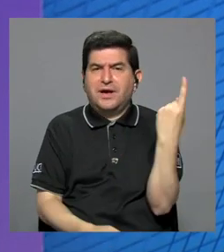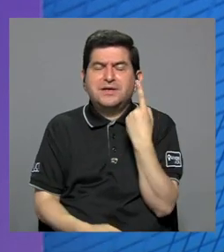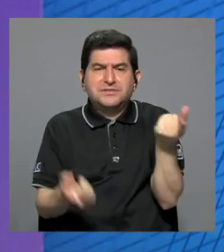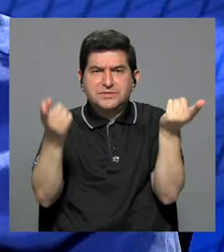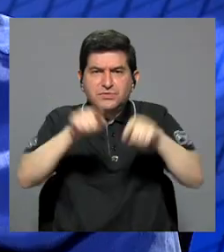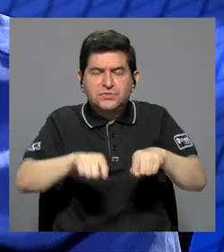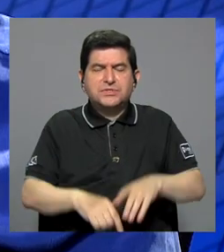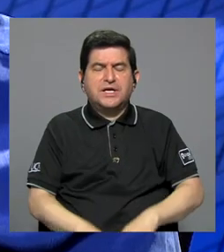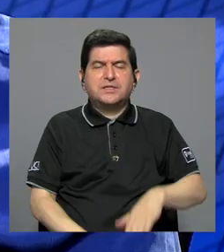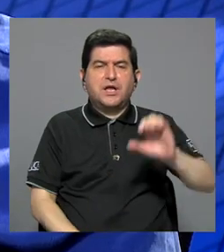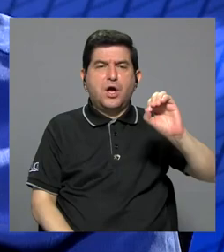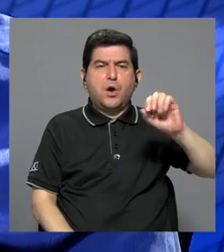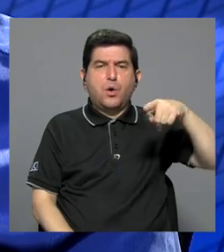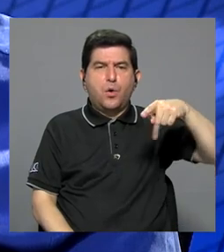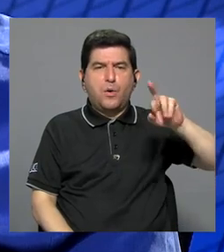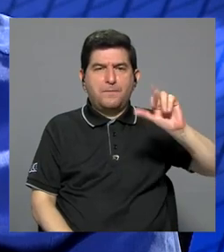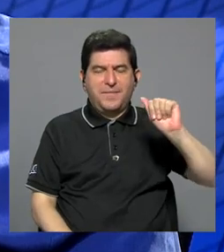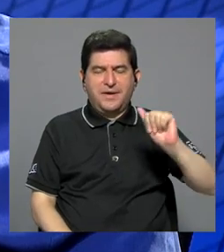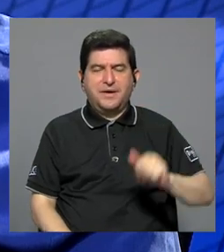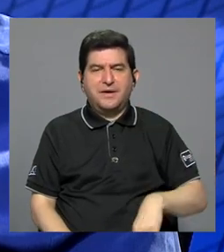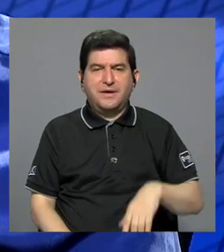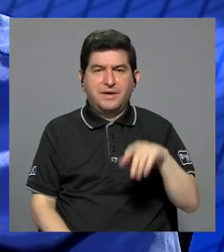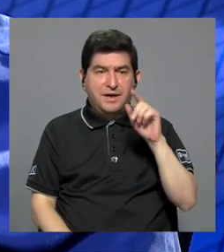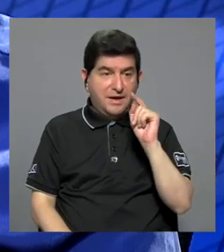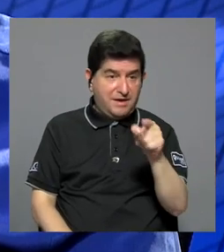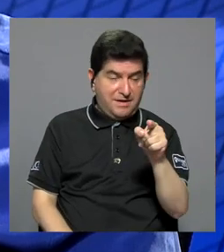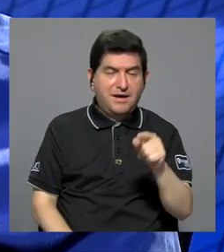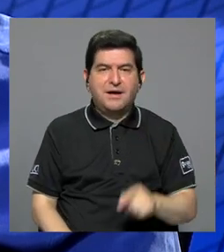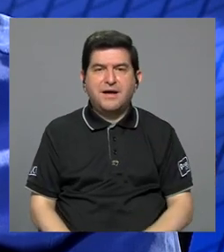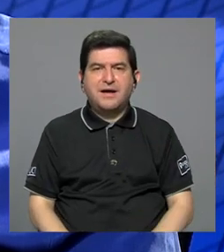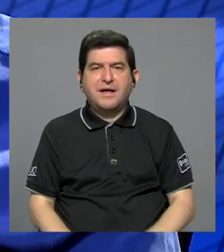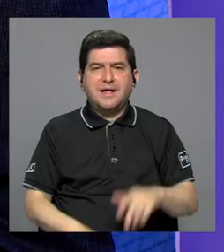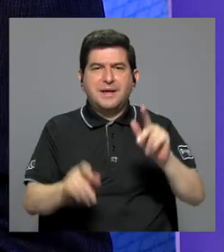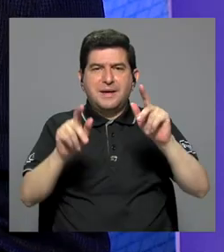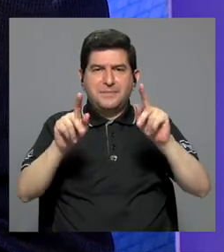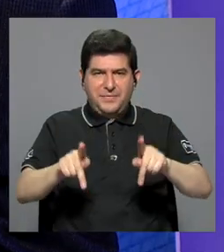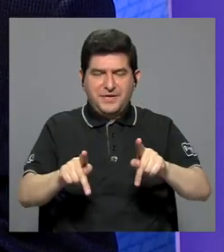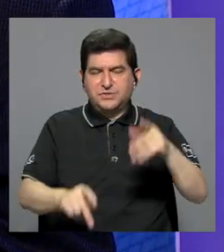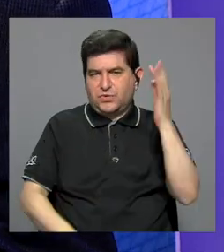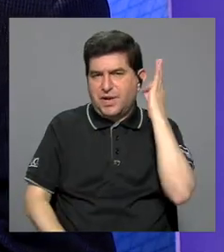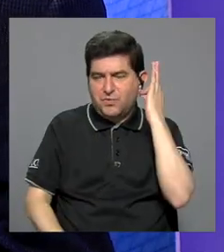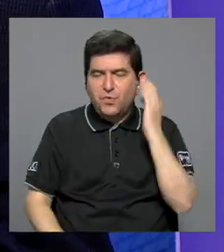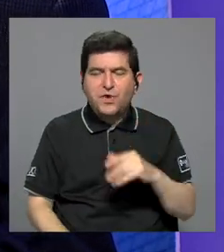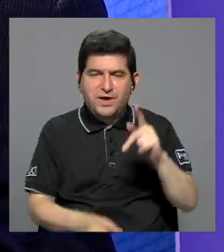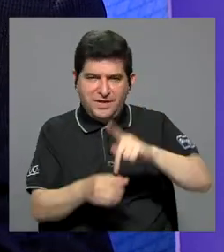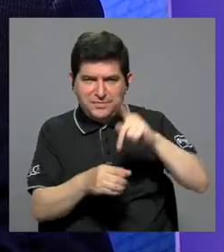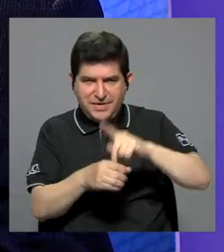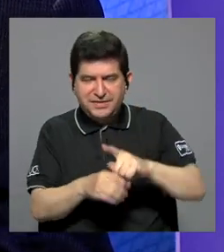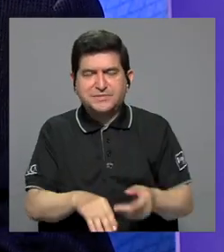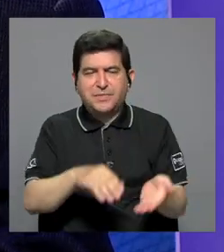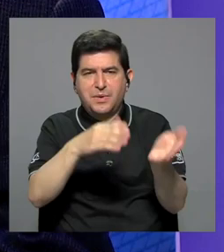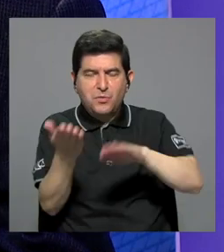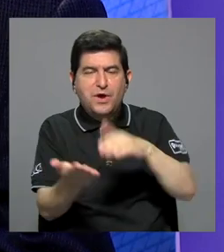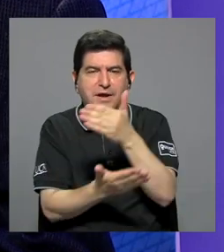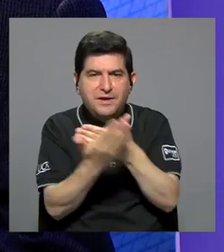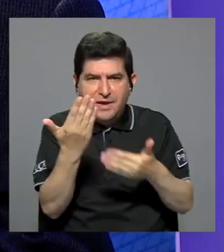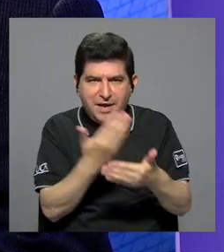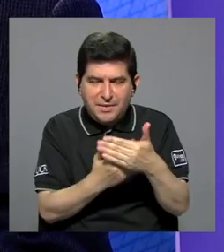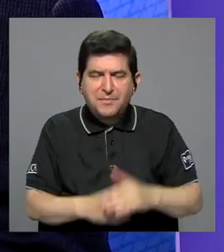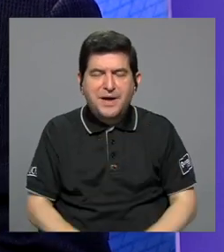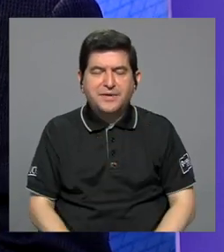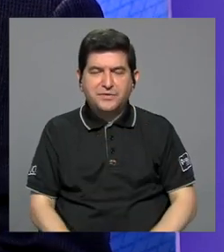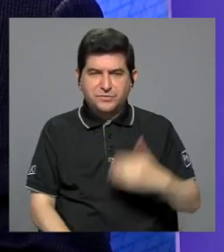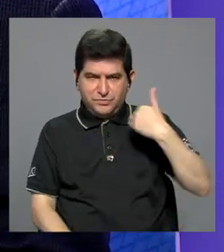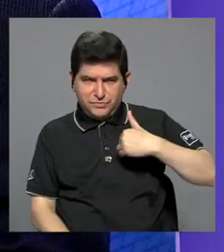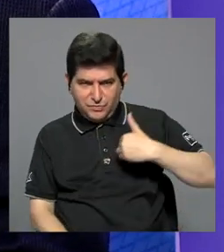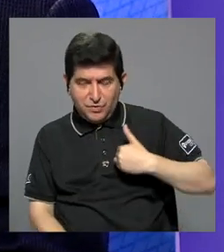ocurre en las óperas, que es la muerte de la protagonista, ¿verdad? Por parte del protagonista, que es un fenómeno que